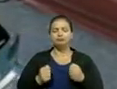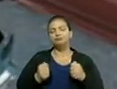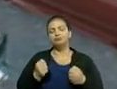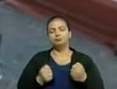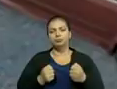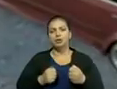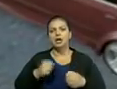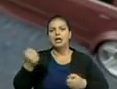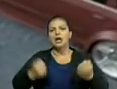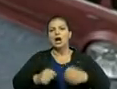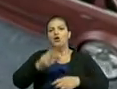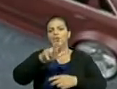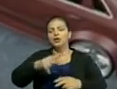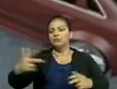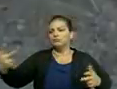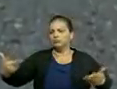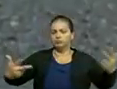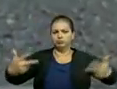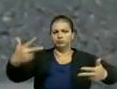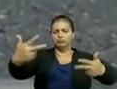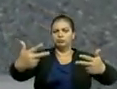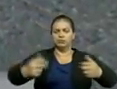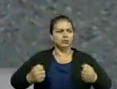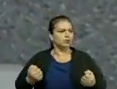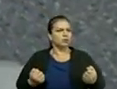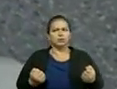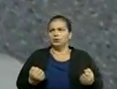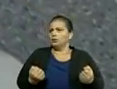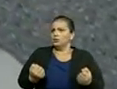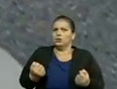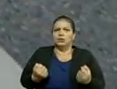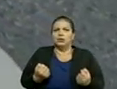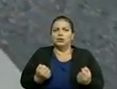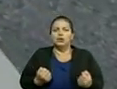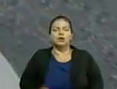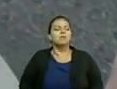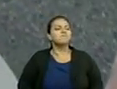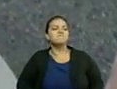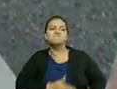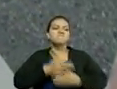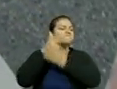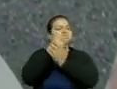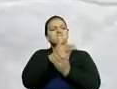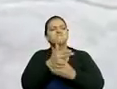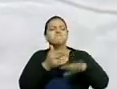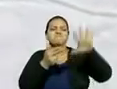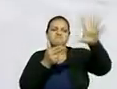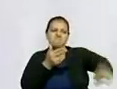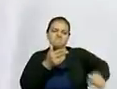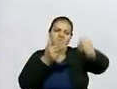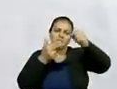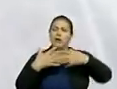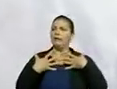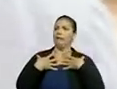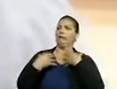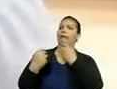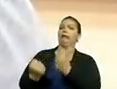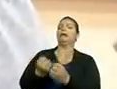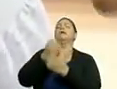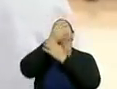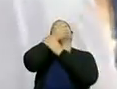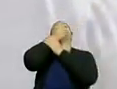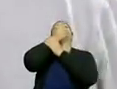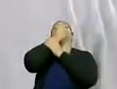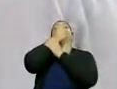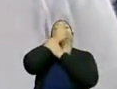bajaron algunos sujetos con arma en mano y lo secuestraron subiéndolo a Guamán en el balde de su propia camioneta. Esto se registró